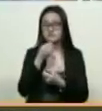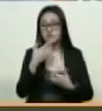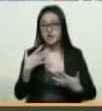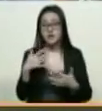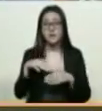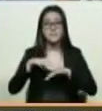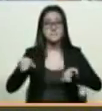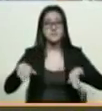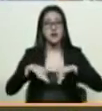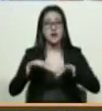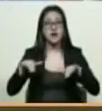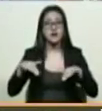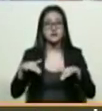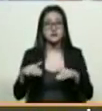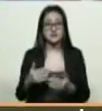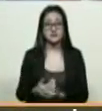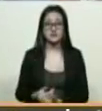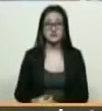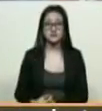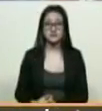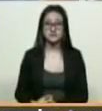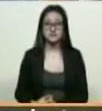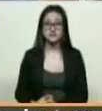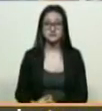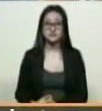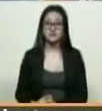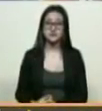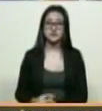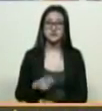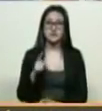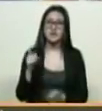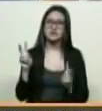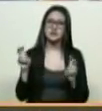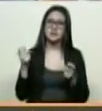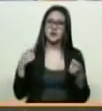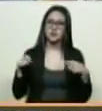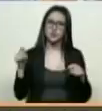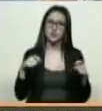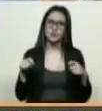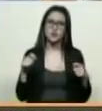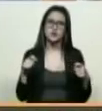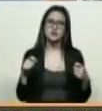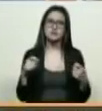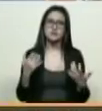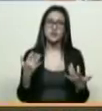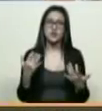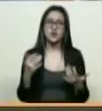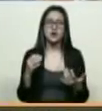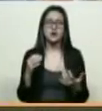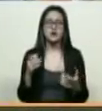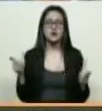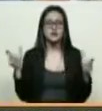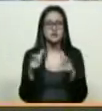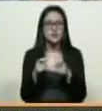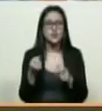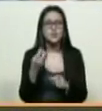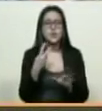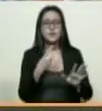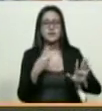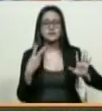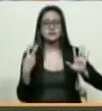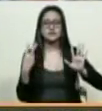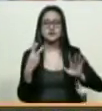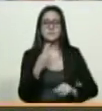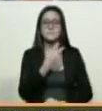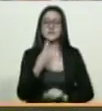playas del estado Vargas. Igualmente para nuestro sector, para el sector turismo, esto representa la asamblea número 27 que hemos desplegado